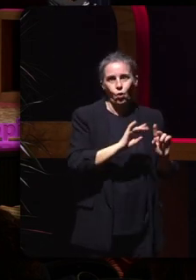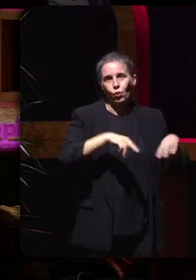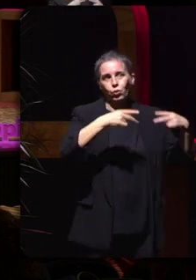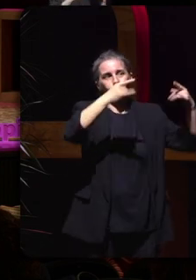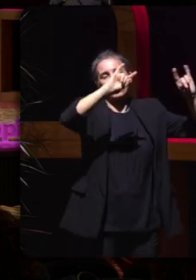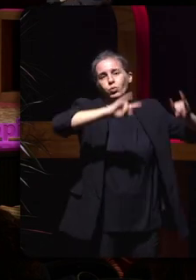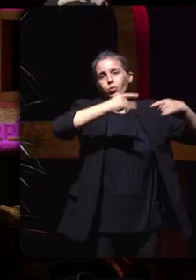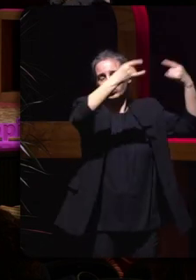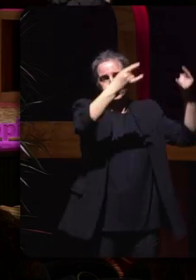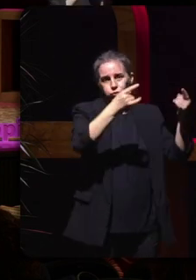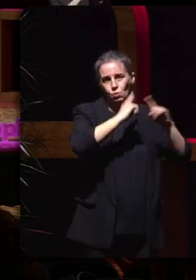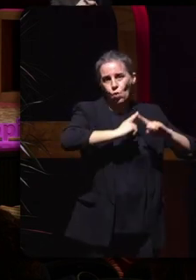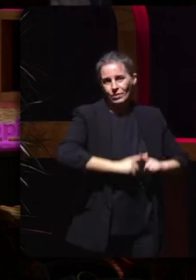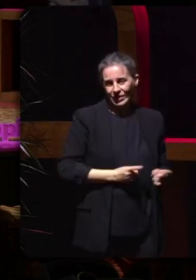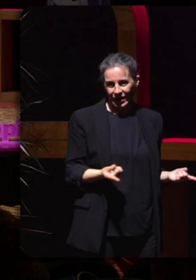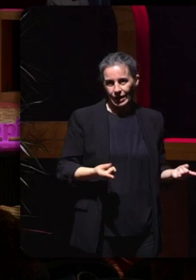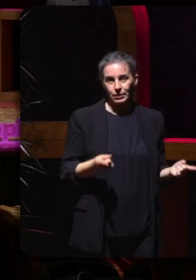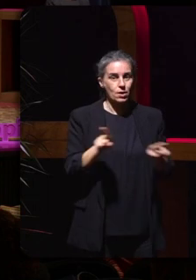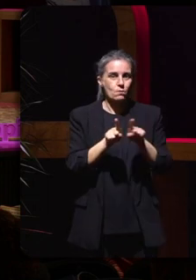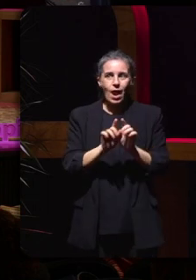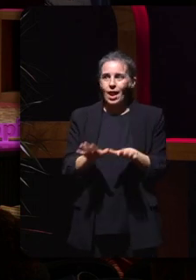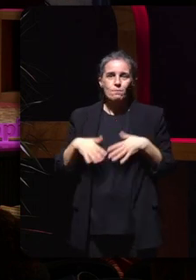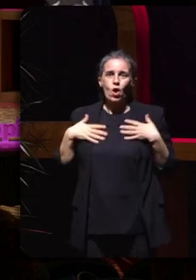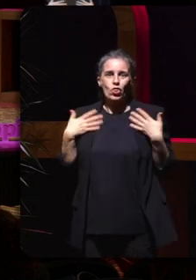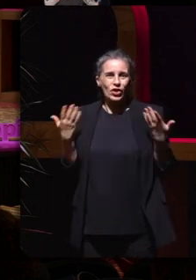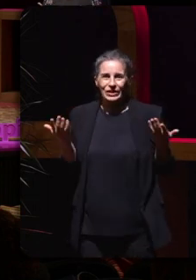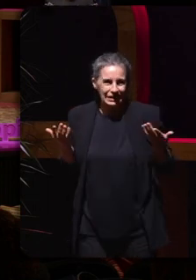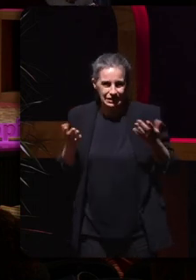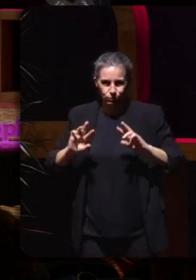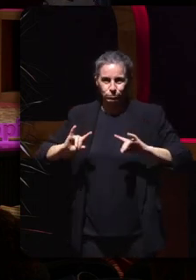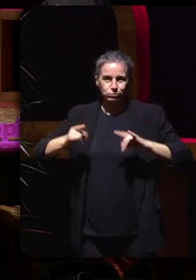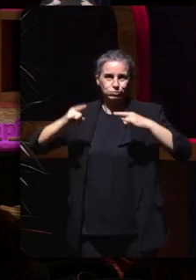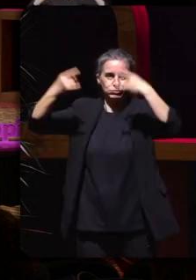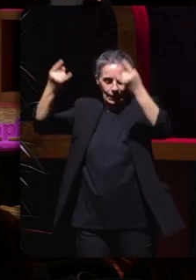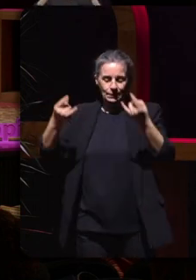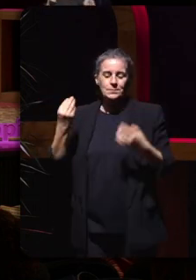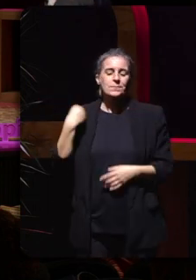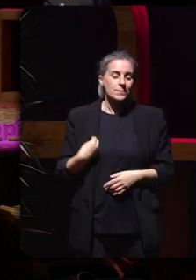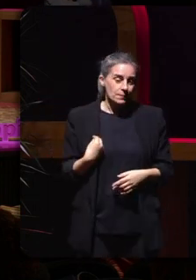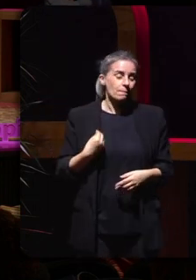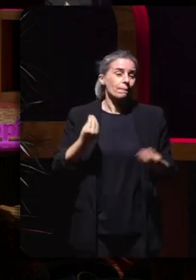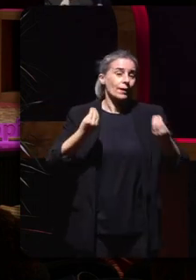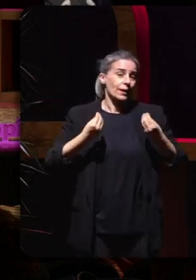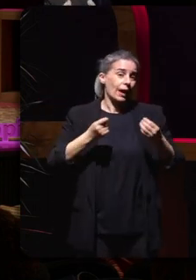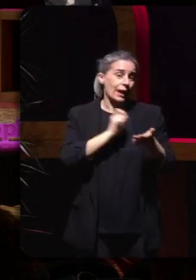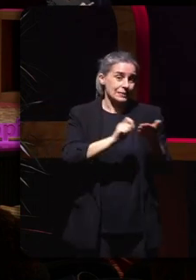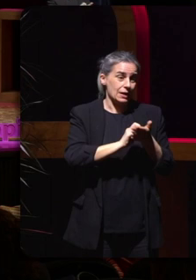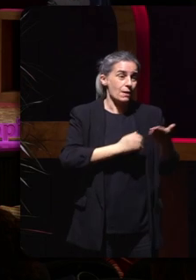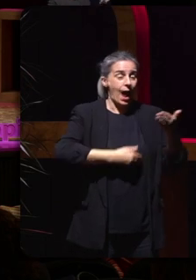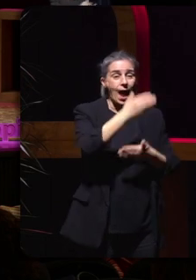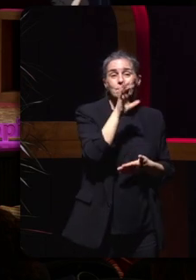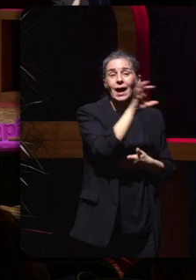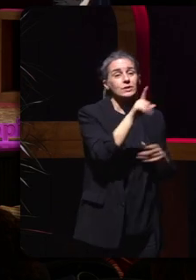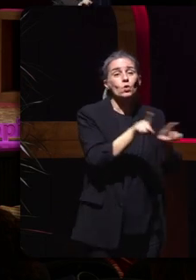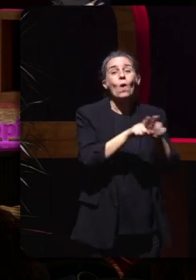a gran hermano que dicen los sentimientos las emociones se magnifican pues escribir en el país es como vivir en gran hermano en